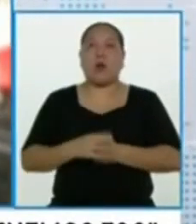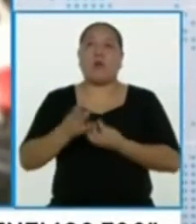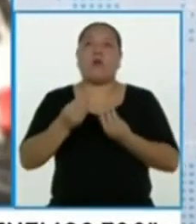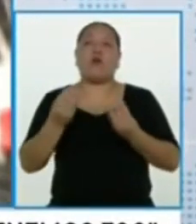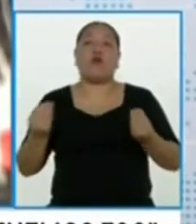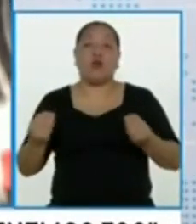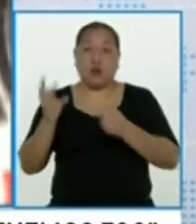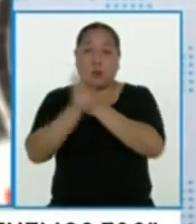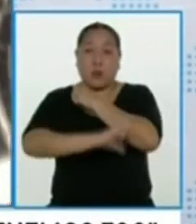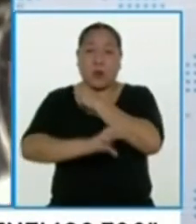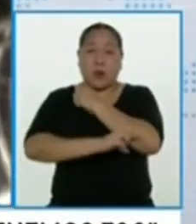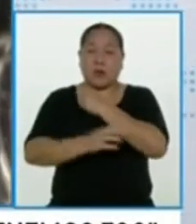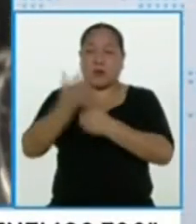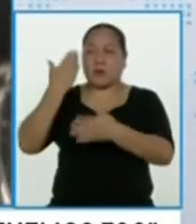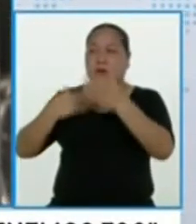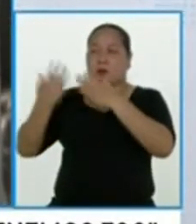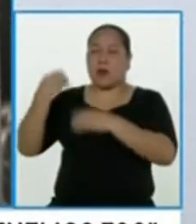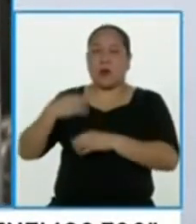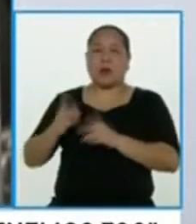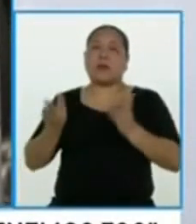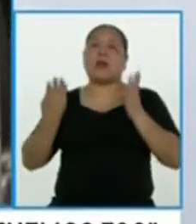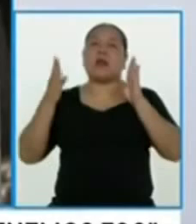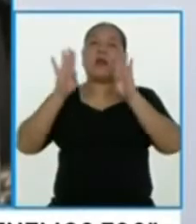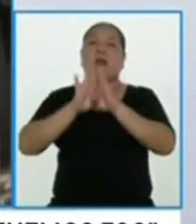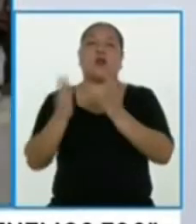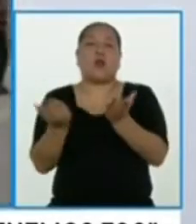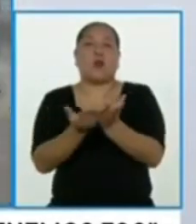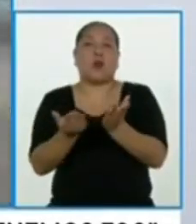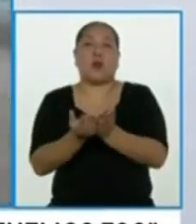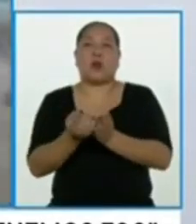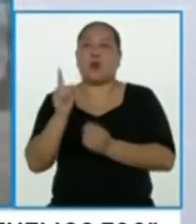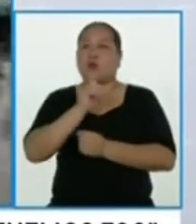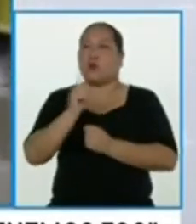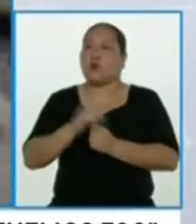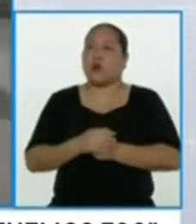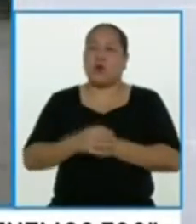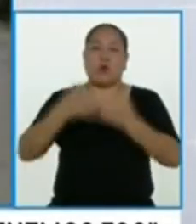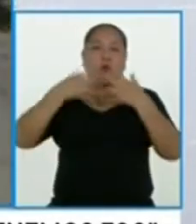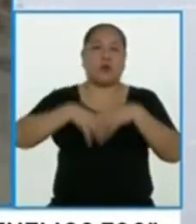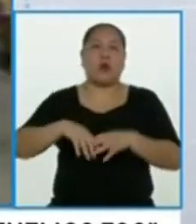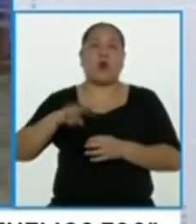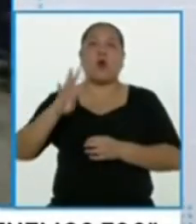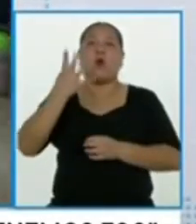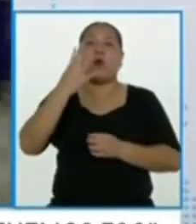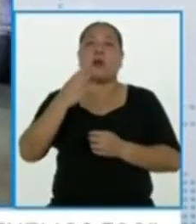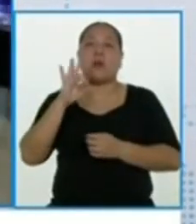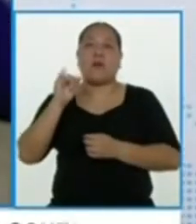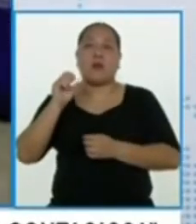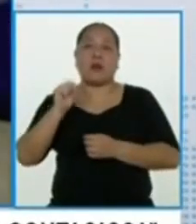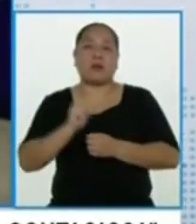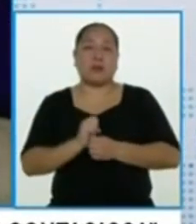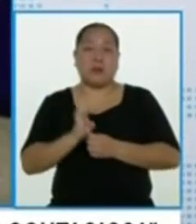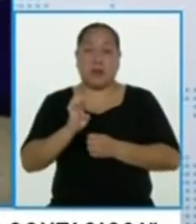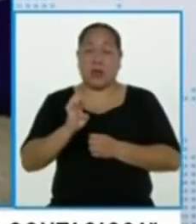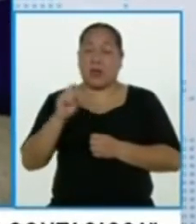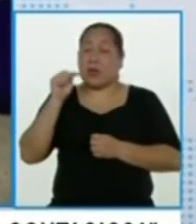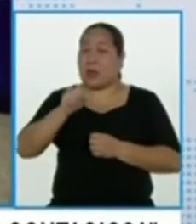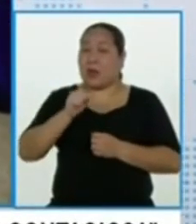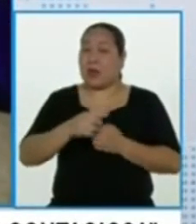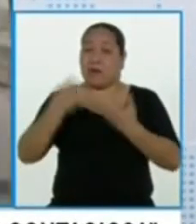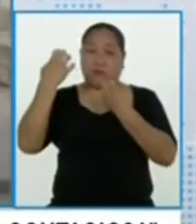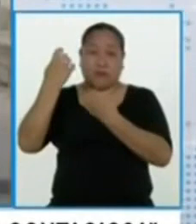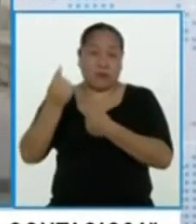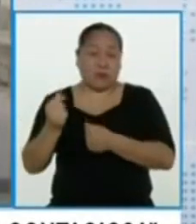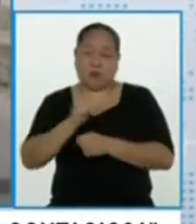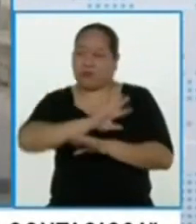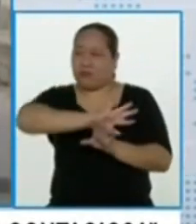en el tema, por ejemplo, de los colegios, de cerrar absolutamente el tema de negocios o la cuarta fase de la reactivación. En fin, doctor, quisiera preguntarle